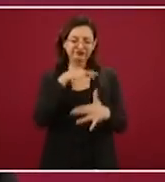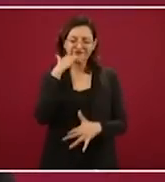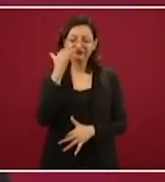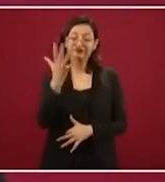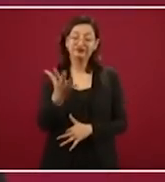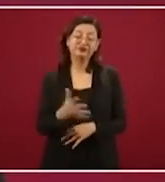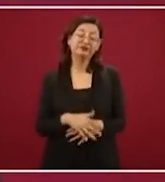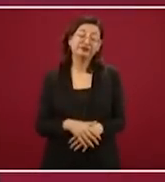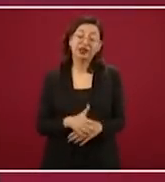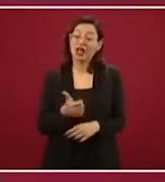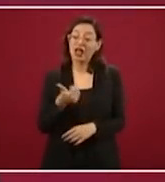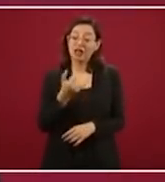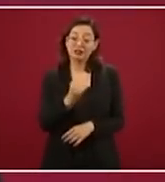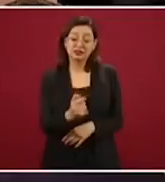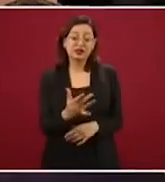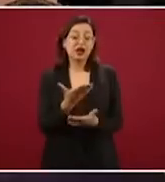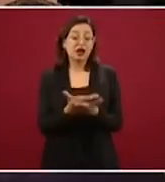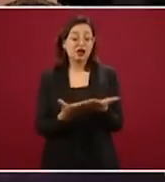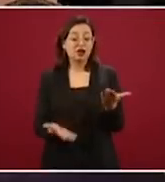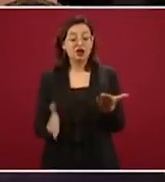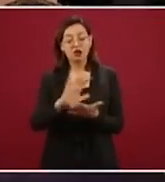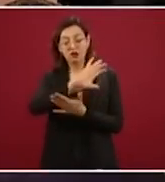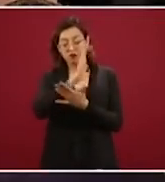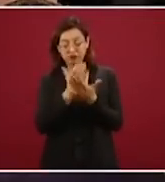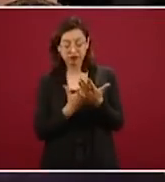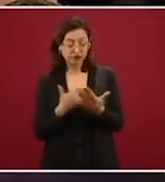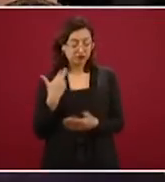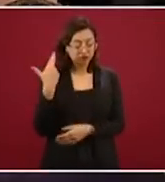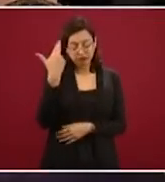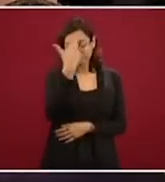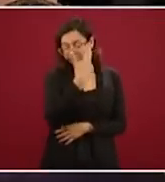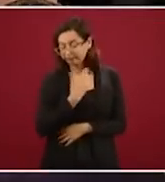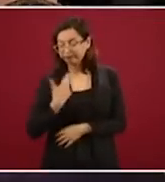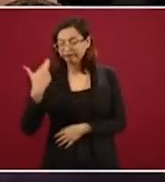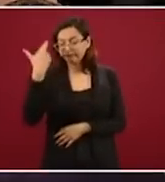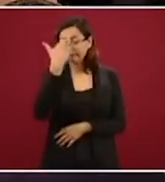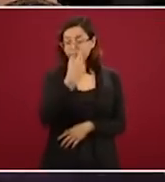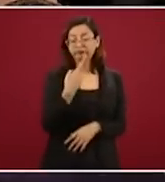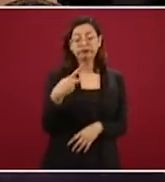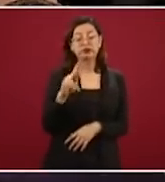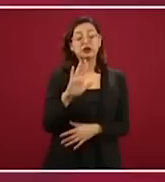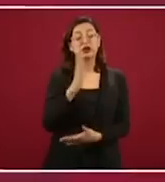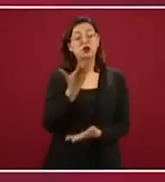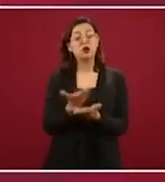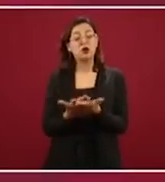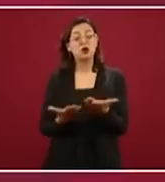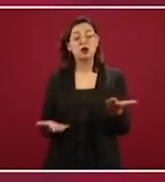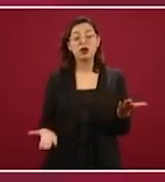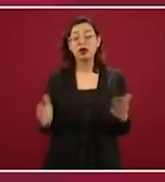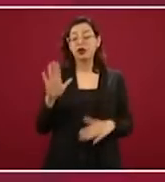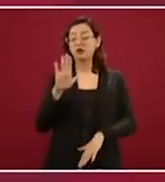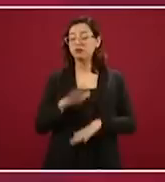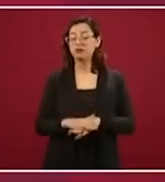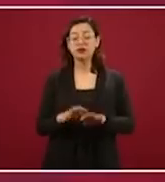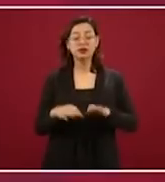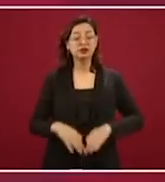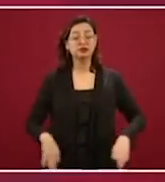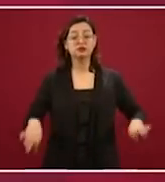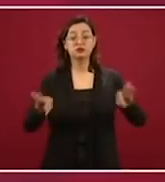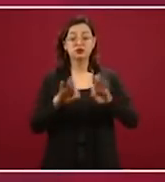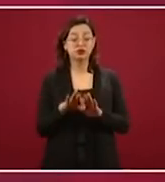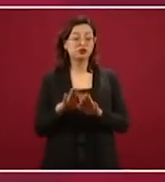Entonces se está revisando el contrato, pero aquí lo más importante es que eso ya